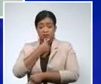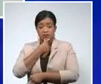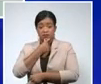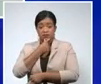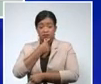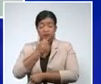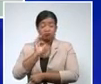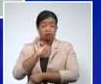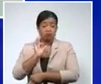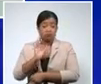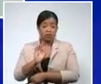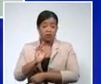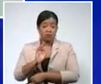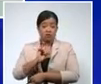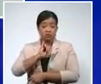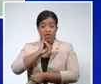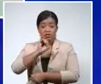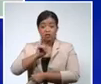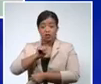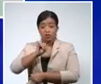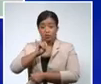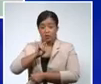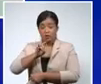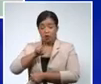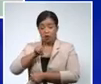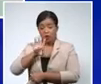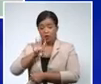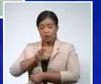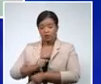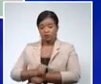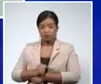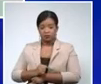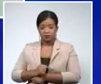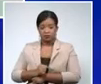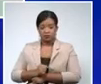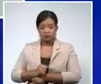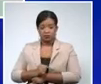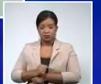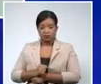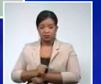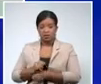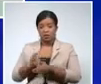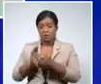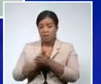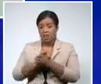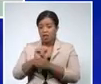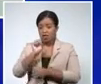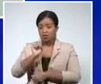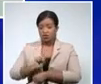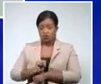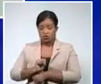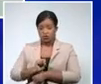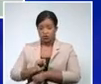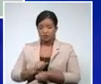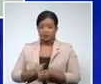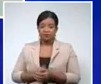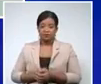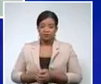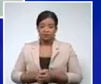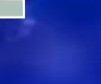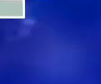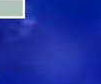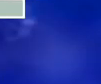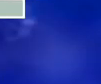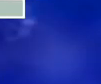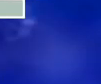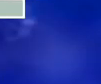de 609,4. Le sigue Melena del Sur, en la provincia de Mayabeque, que se